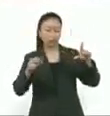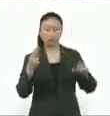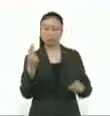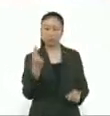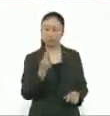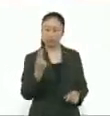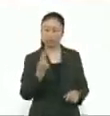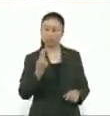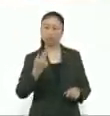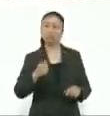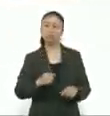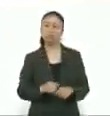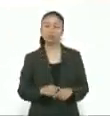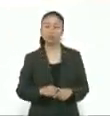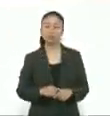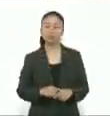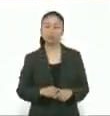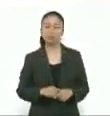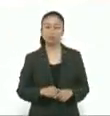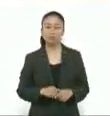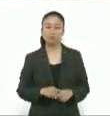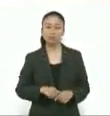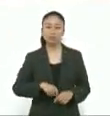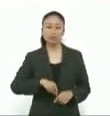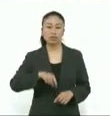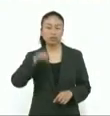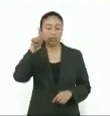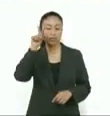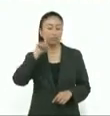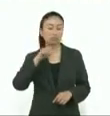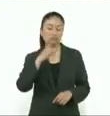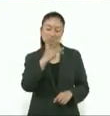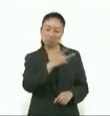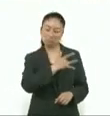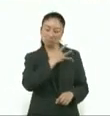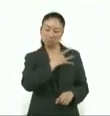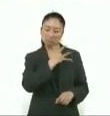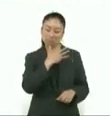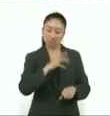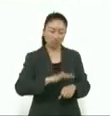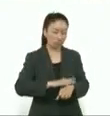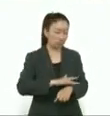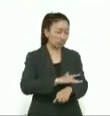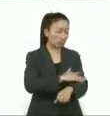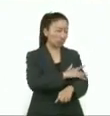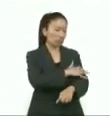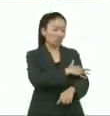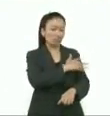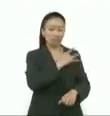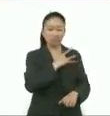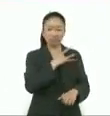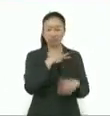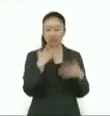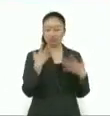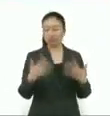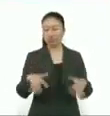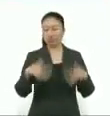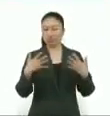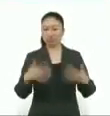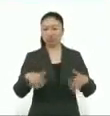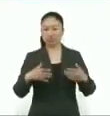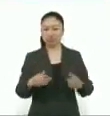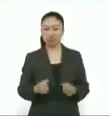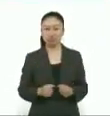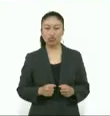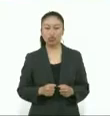de mujeres que tienen el sentimiento que arde, el corazón que vibra, la llama que no